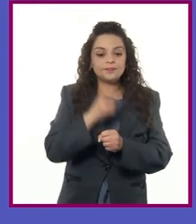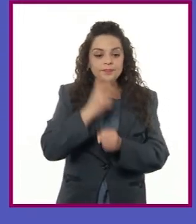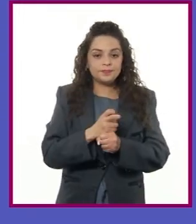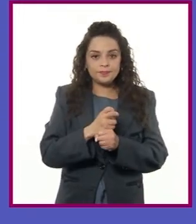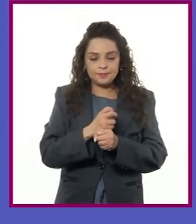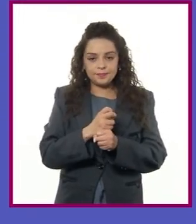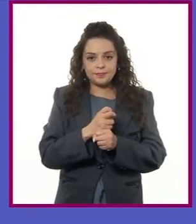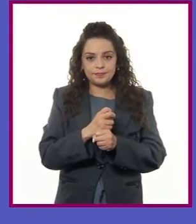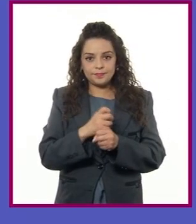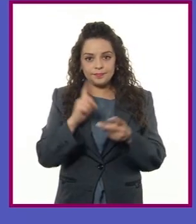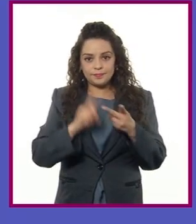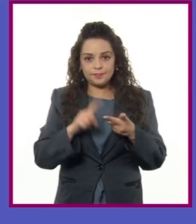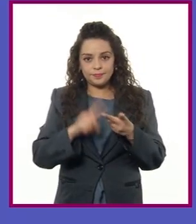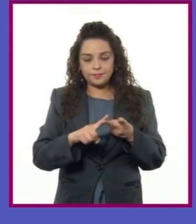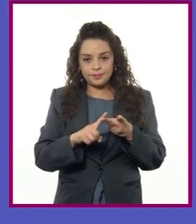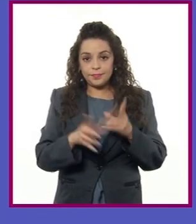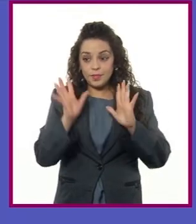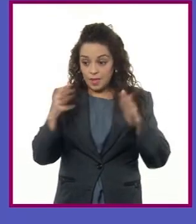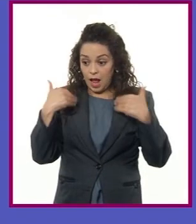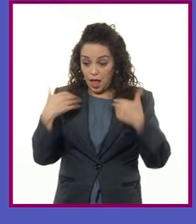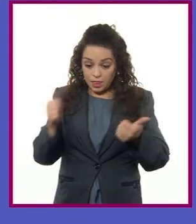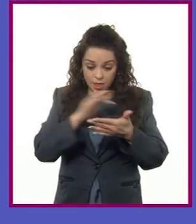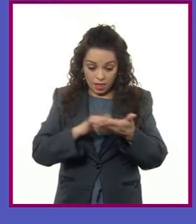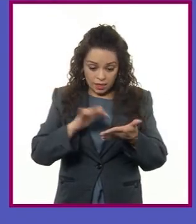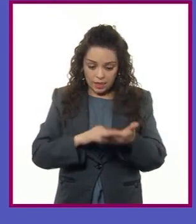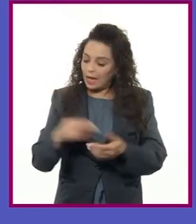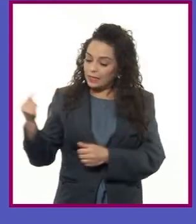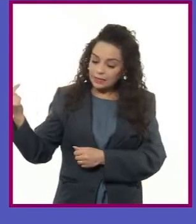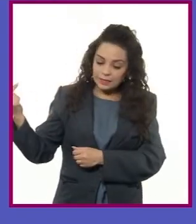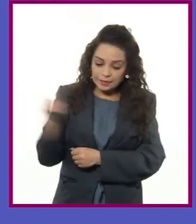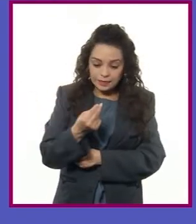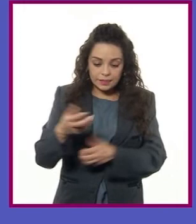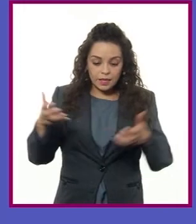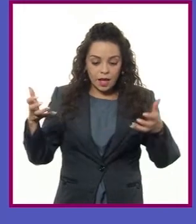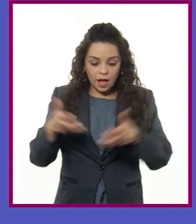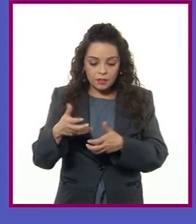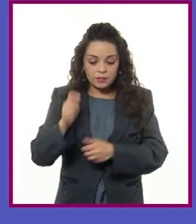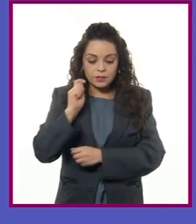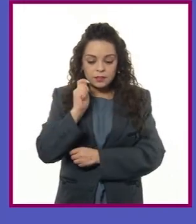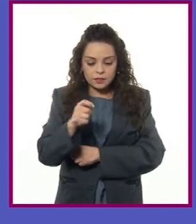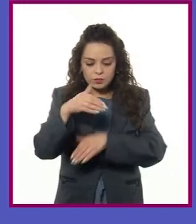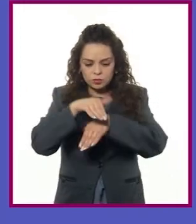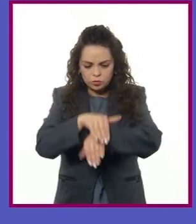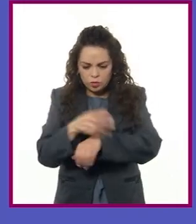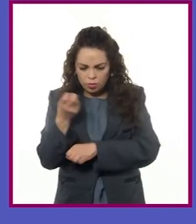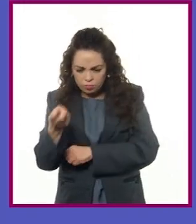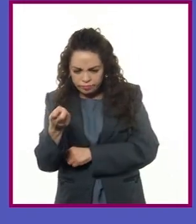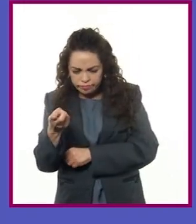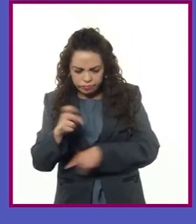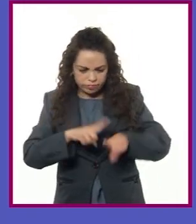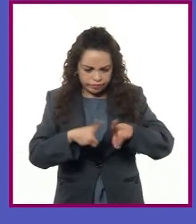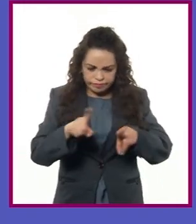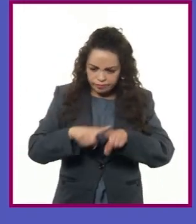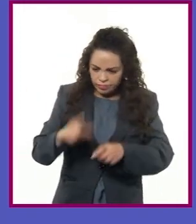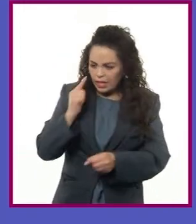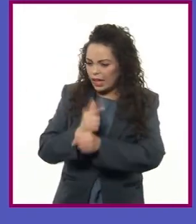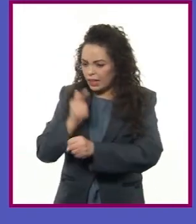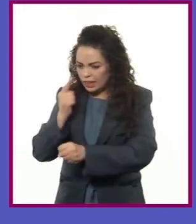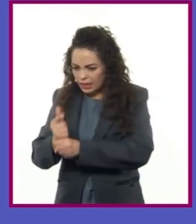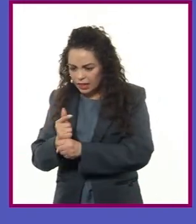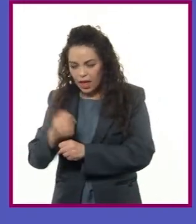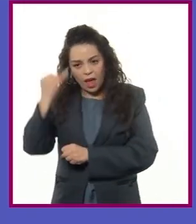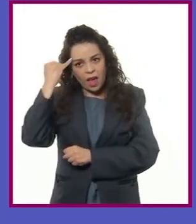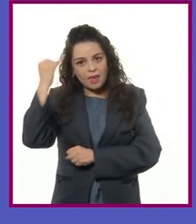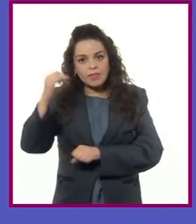la comprensión de los textos es indispensable realizar inferencias sobre este, así como identificar las